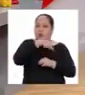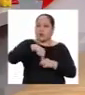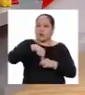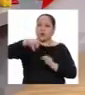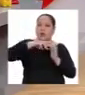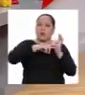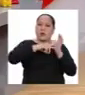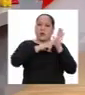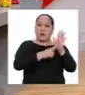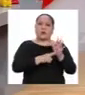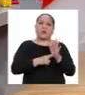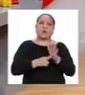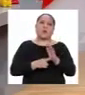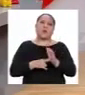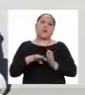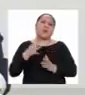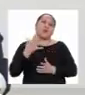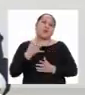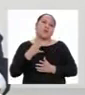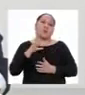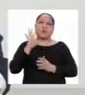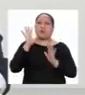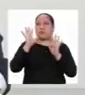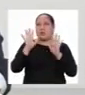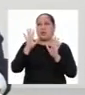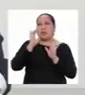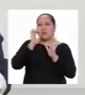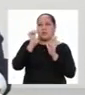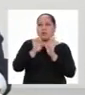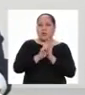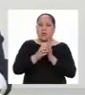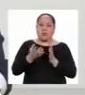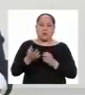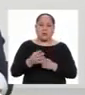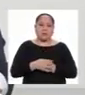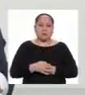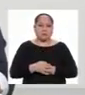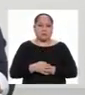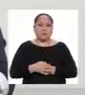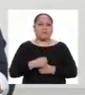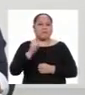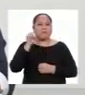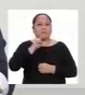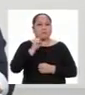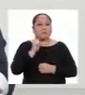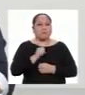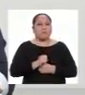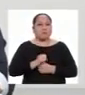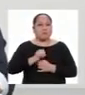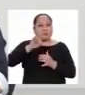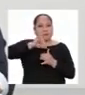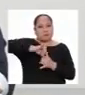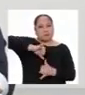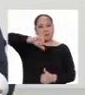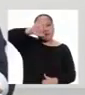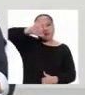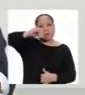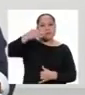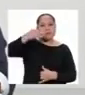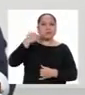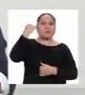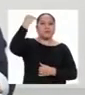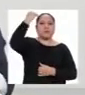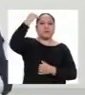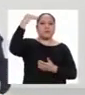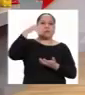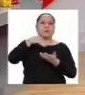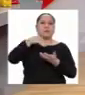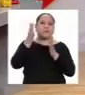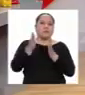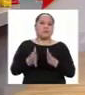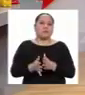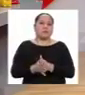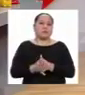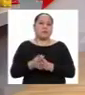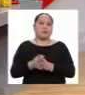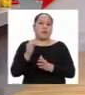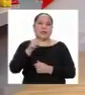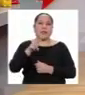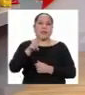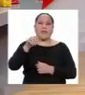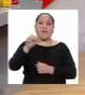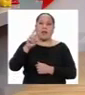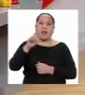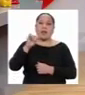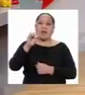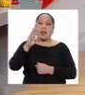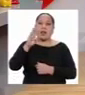la población. 10, por ejemplo. Vamos bien. ¿Y la talla de los estudiantes qué sería? La variable